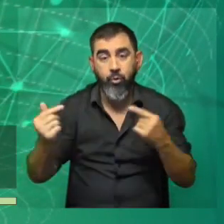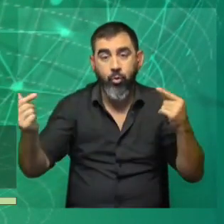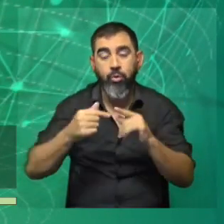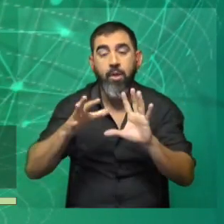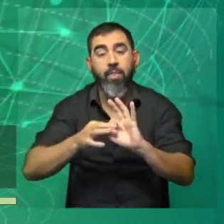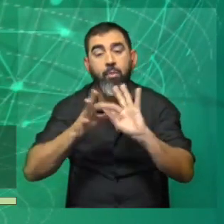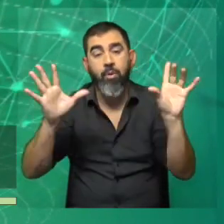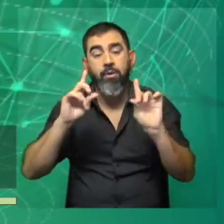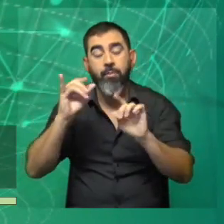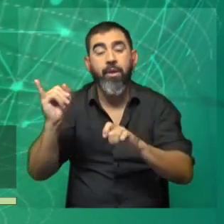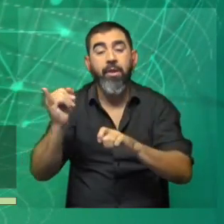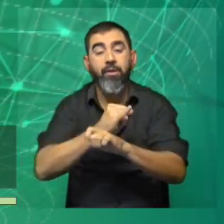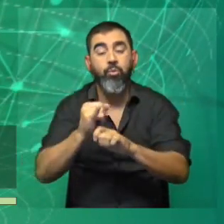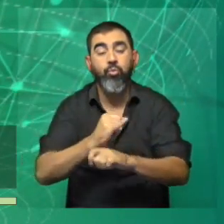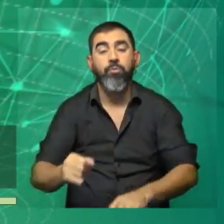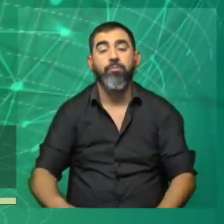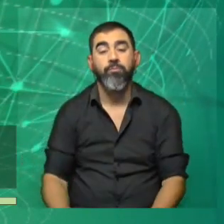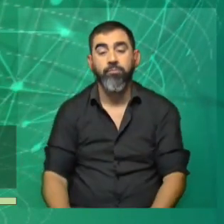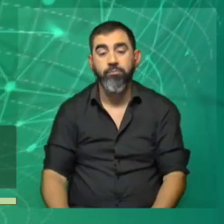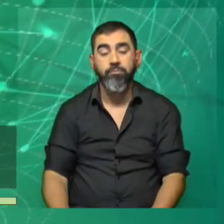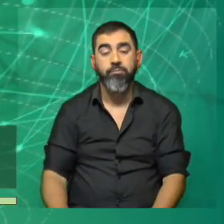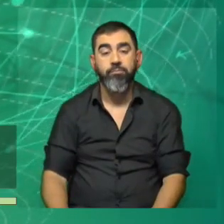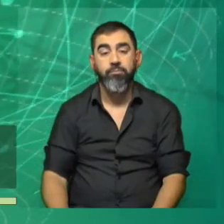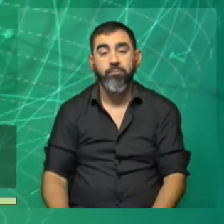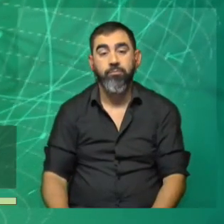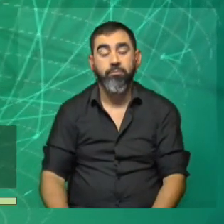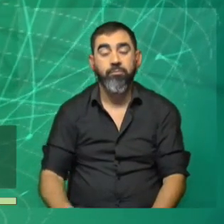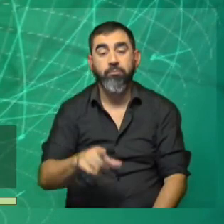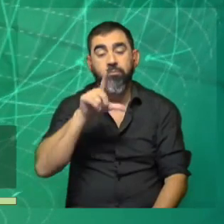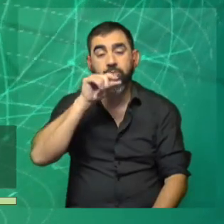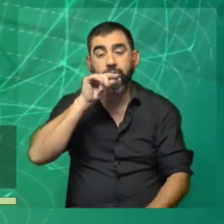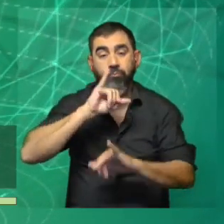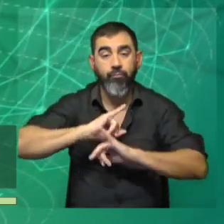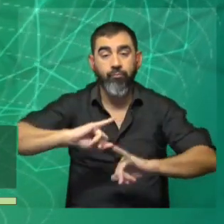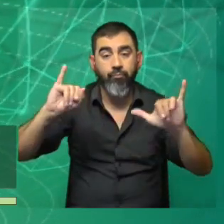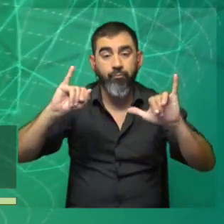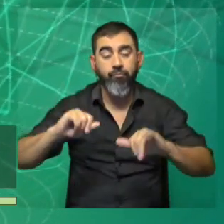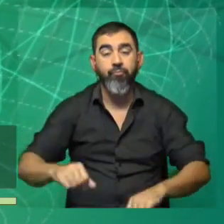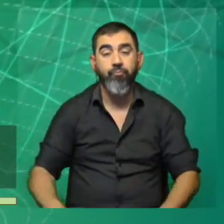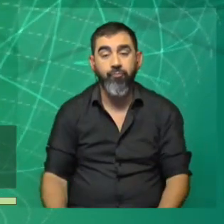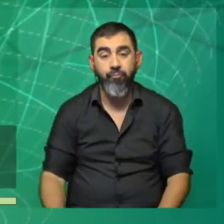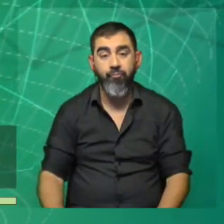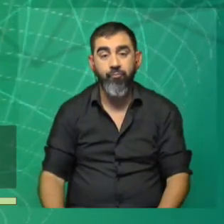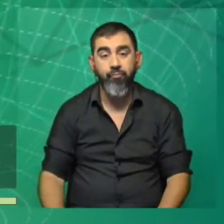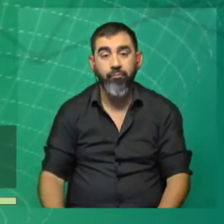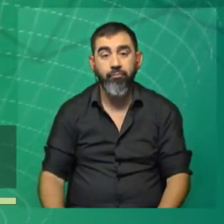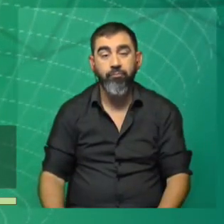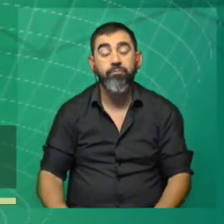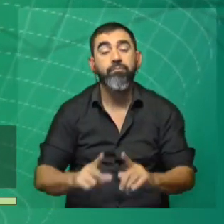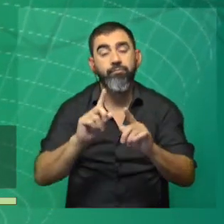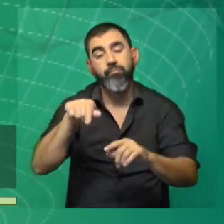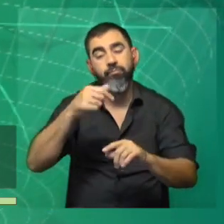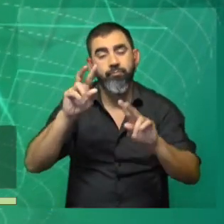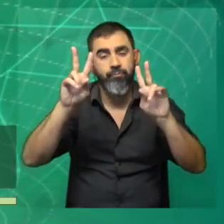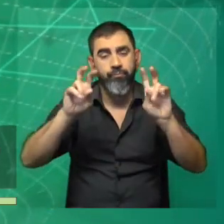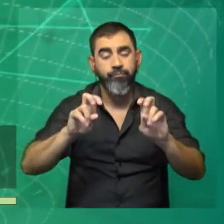contra la democracia y las instituciones bueno eso era a través de la red social Twitter y justamente por esa misma vía también hubo otras